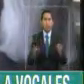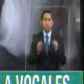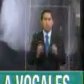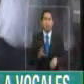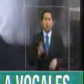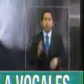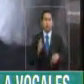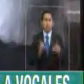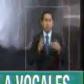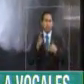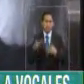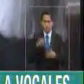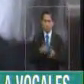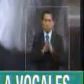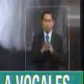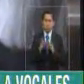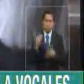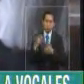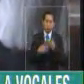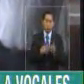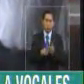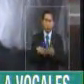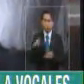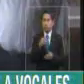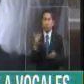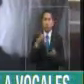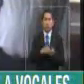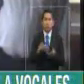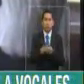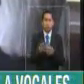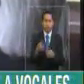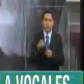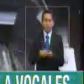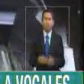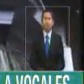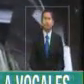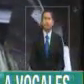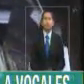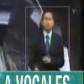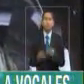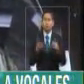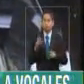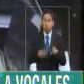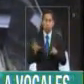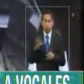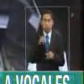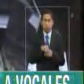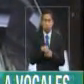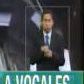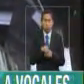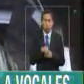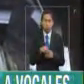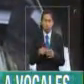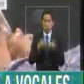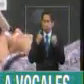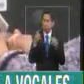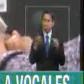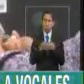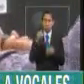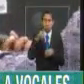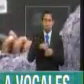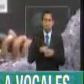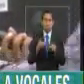diciembre, por lo que se pide agilidad a la hora de recabar la documentación. Y que mucha gente, así nos los informaba el Tribunal